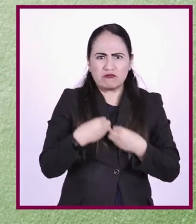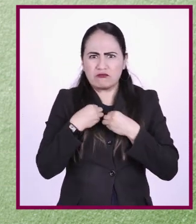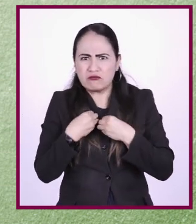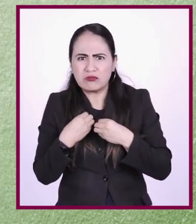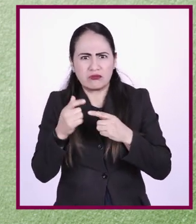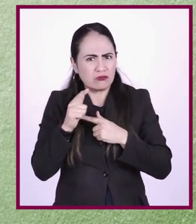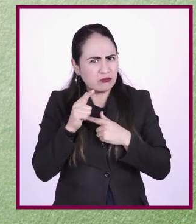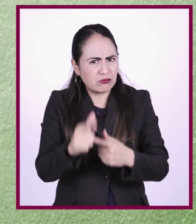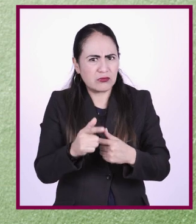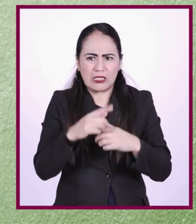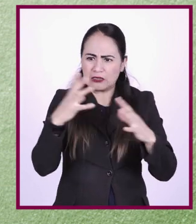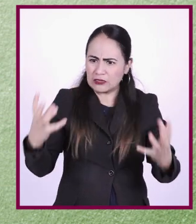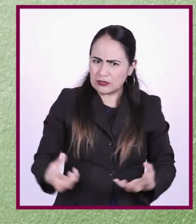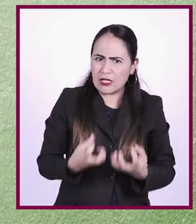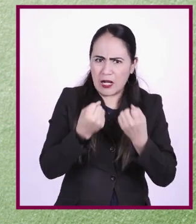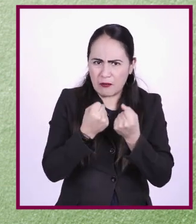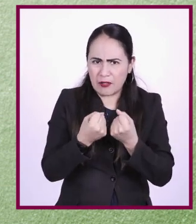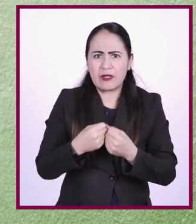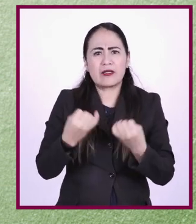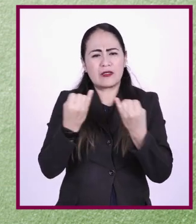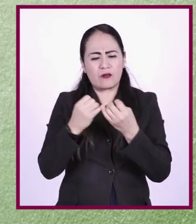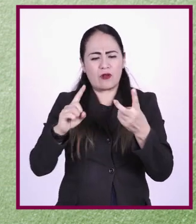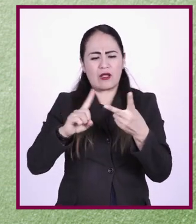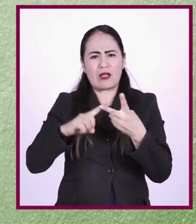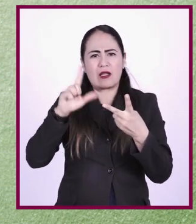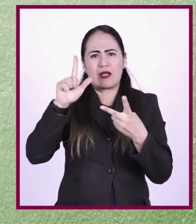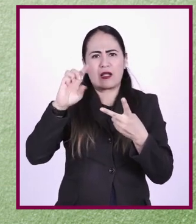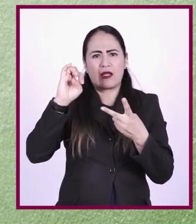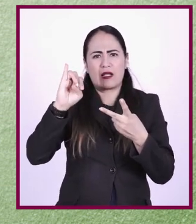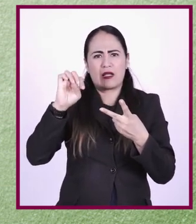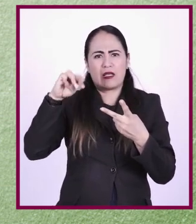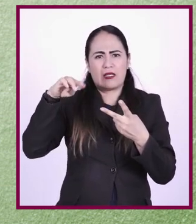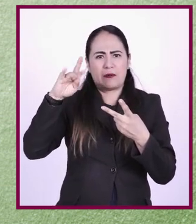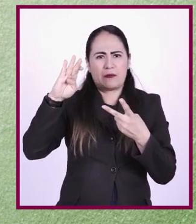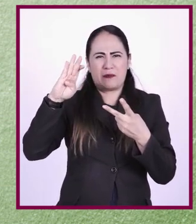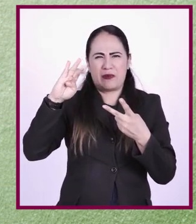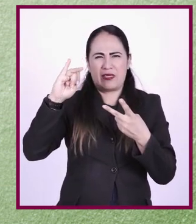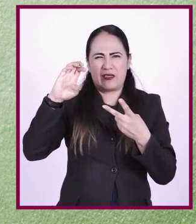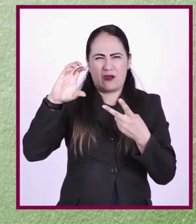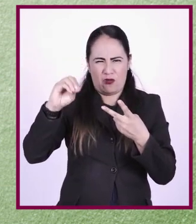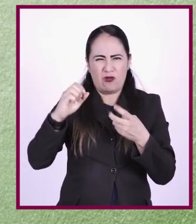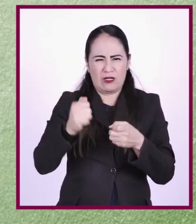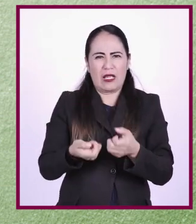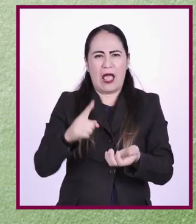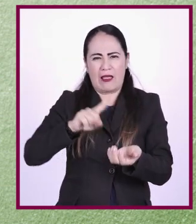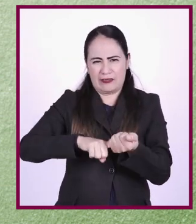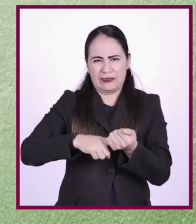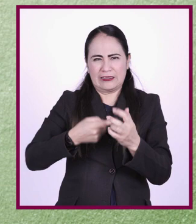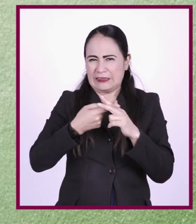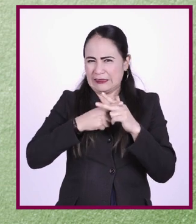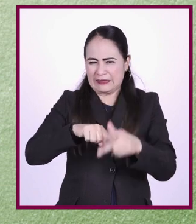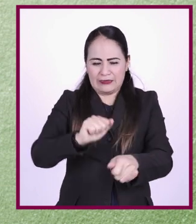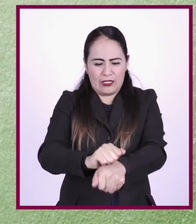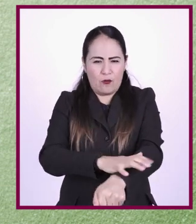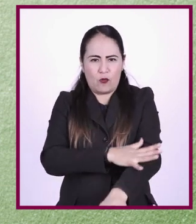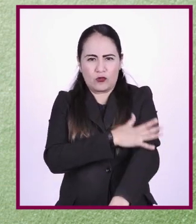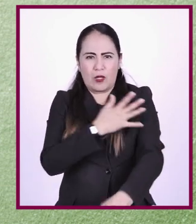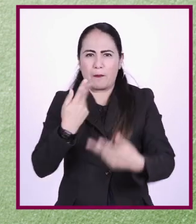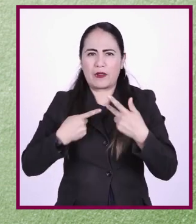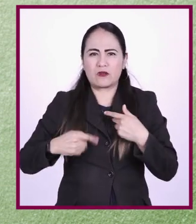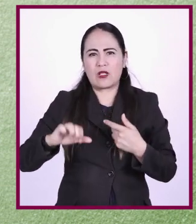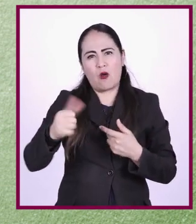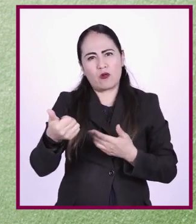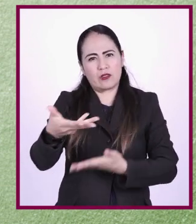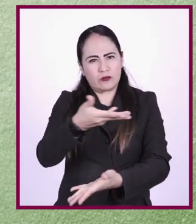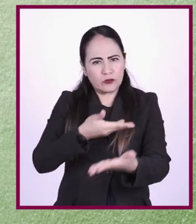para ponernos a salvo. El cerebro límbico es donde se producen las emociones, nos permite interactuar con otros y